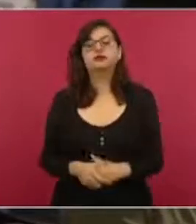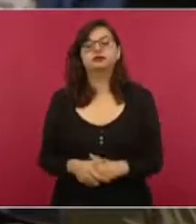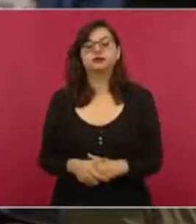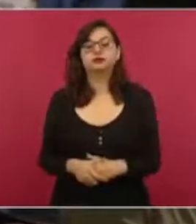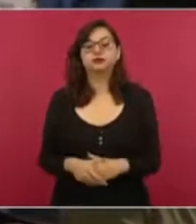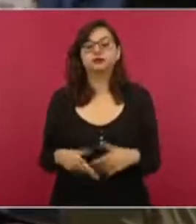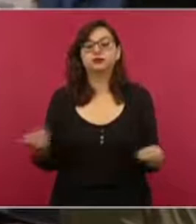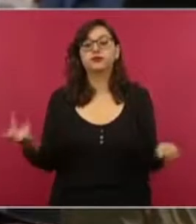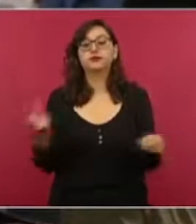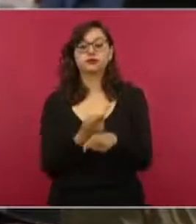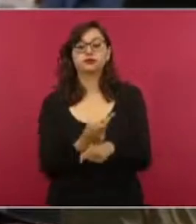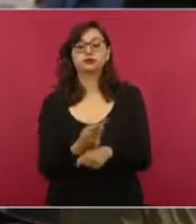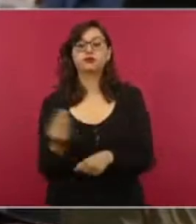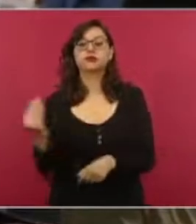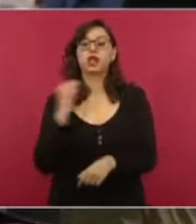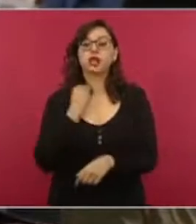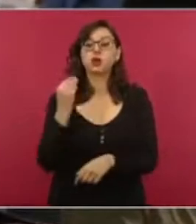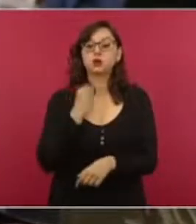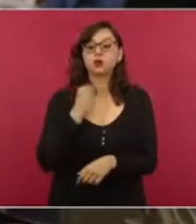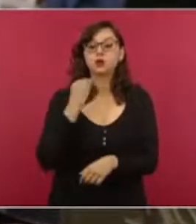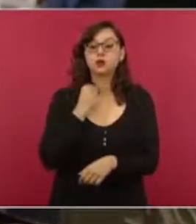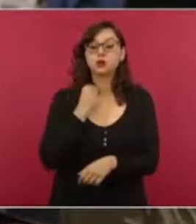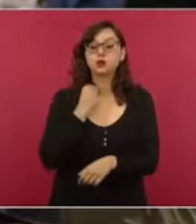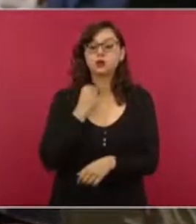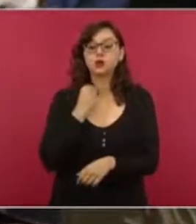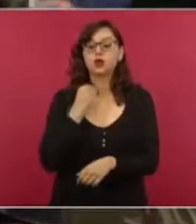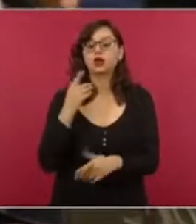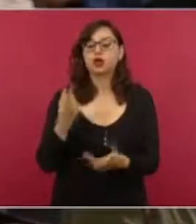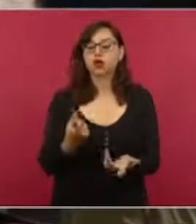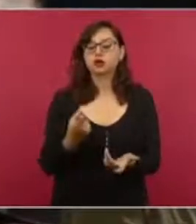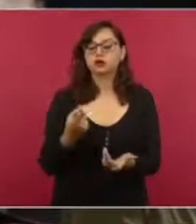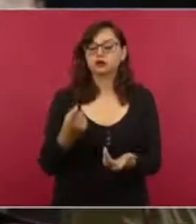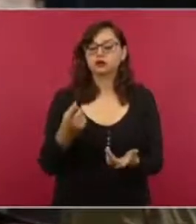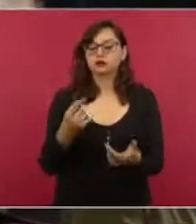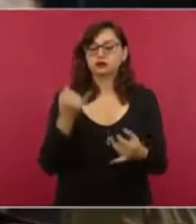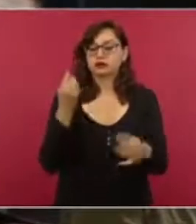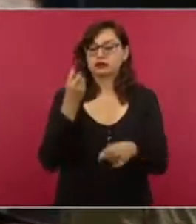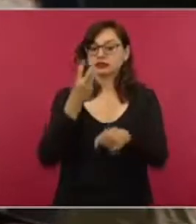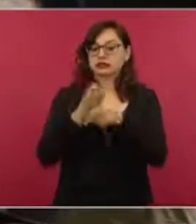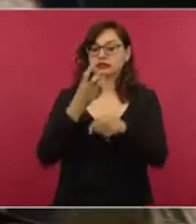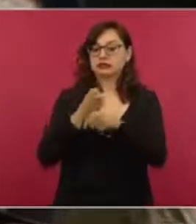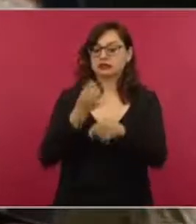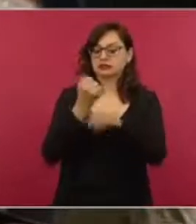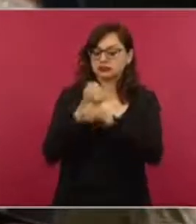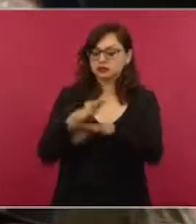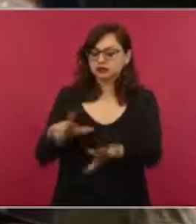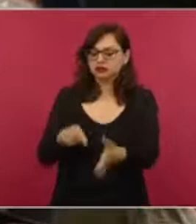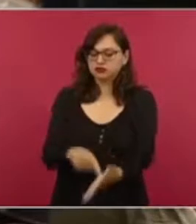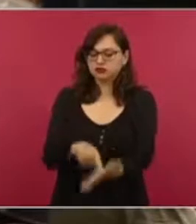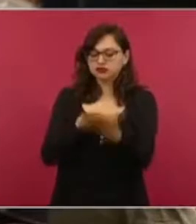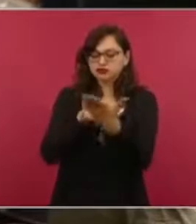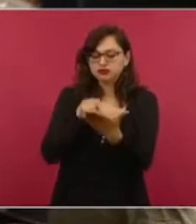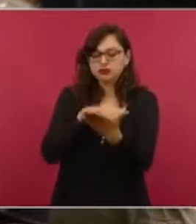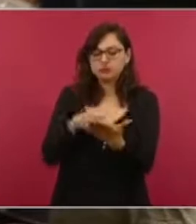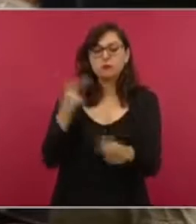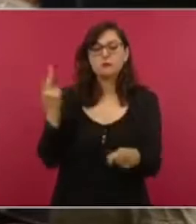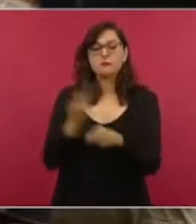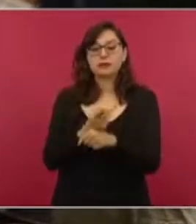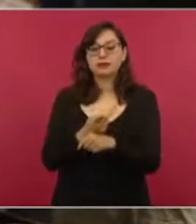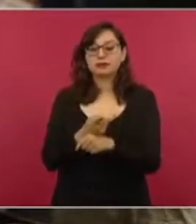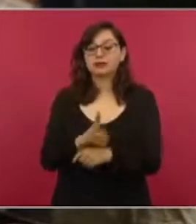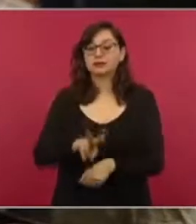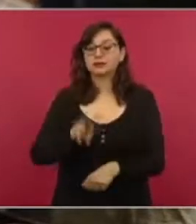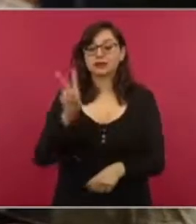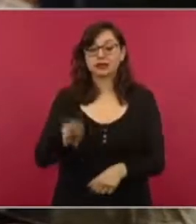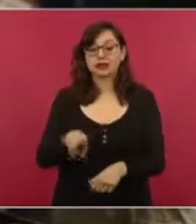los abogados que lo presentaron y en general el tercer informe habla de la necesidad de que este crimen, un crimen